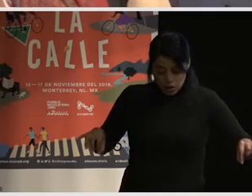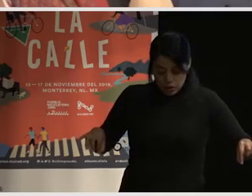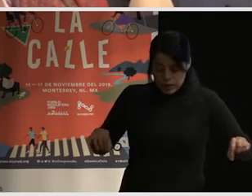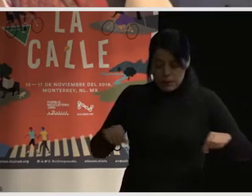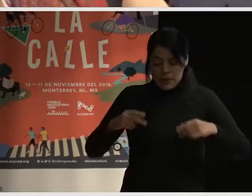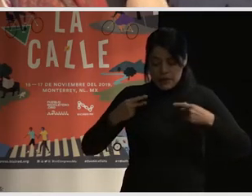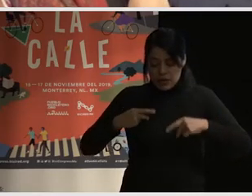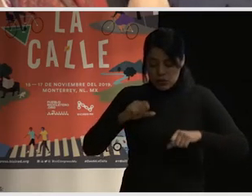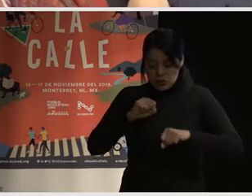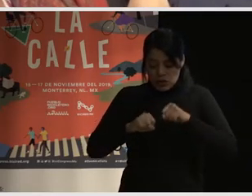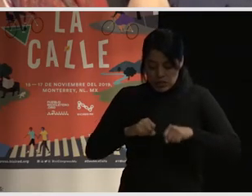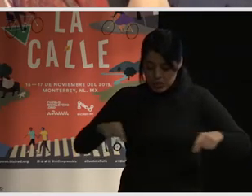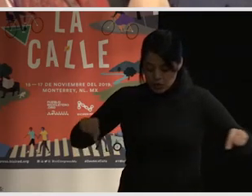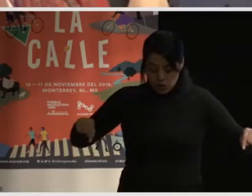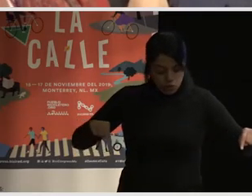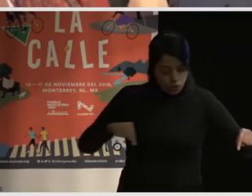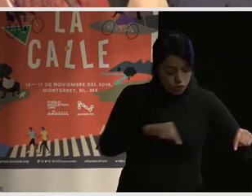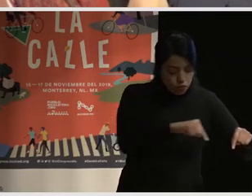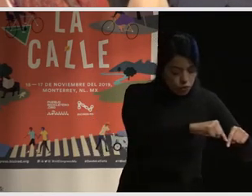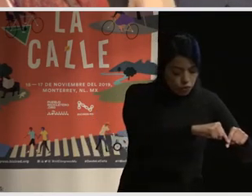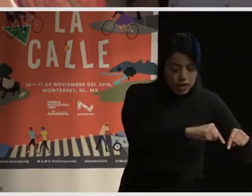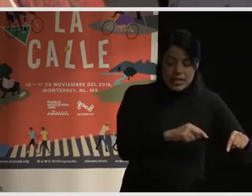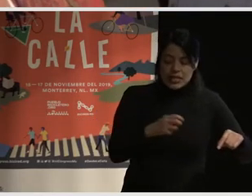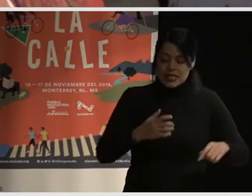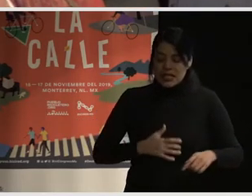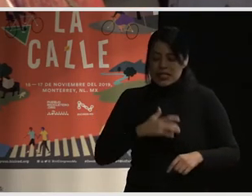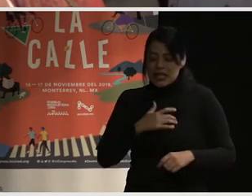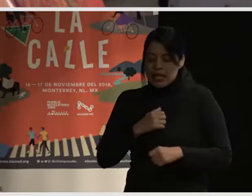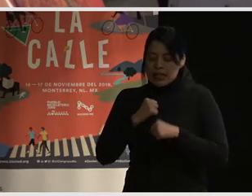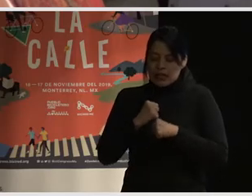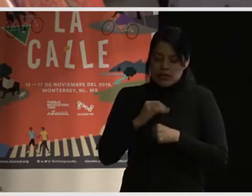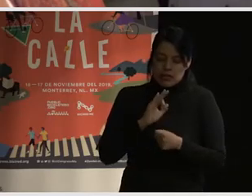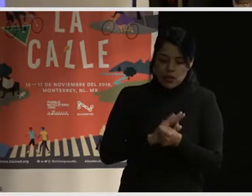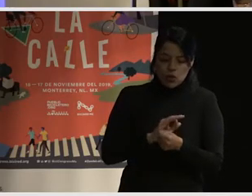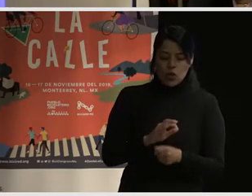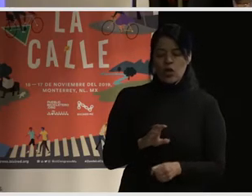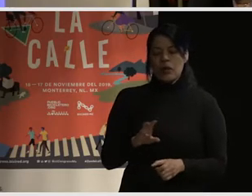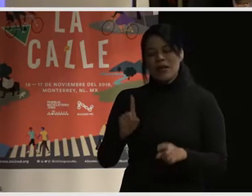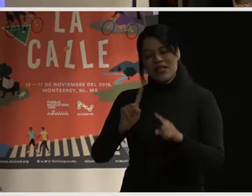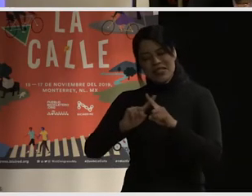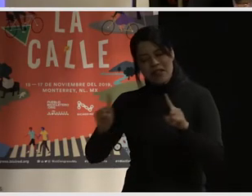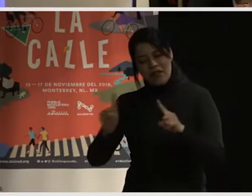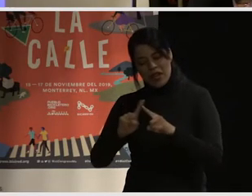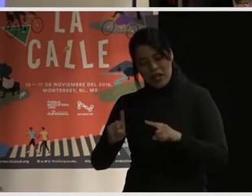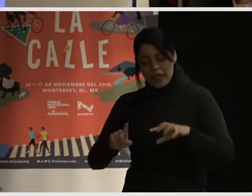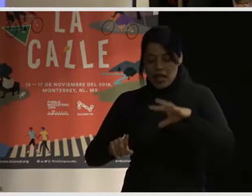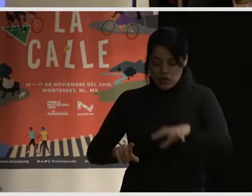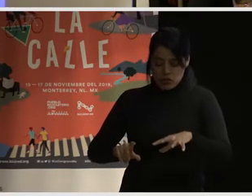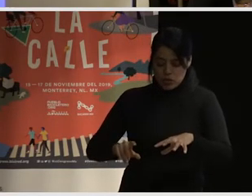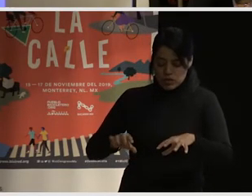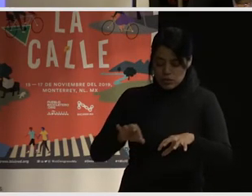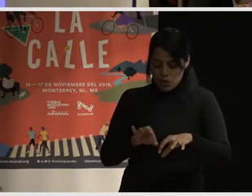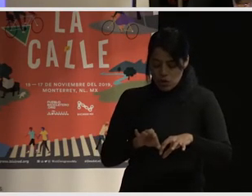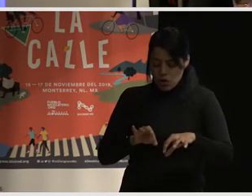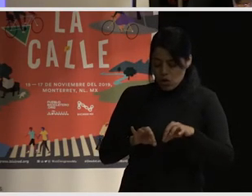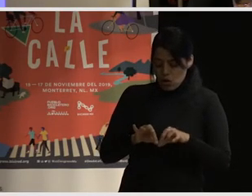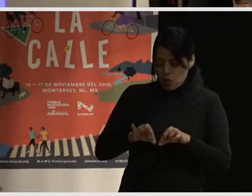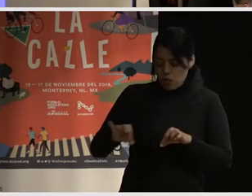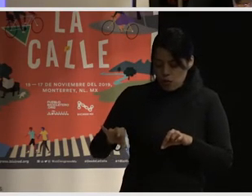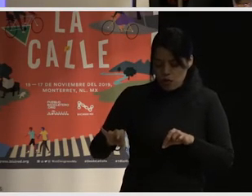mejor infraestructura pero cuando quieres hacer todo el municipio quiere hacer kilómetros kilómetros sin haber considerado por dónde van los